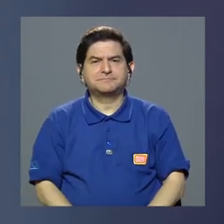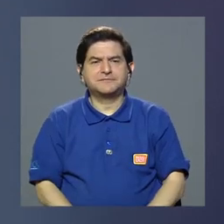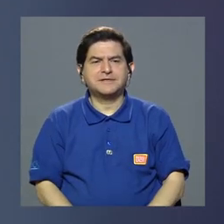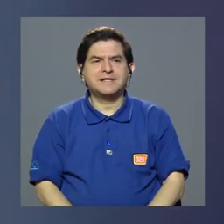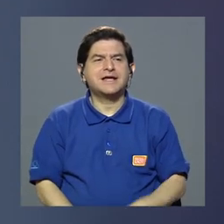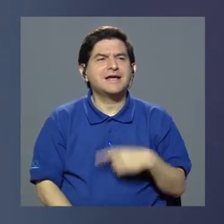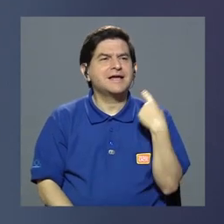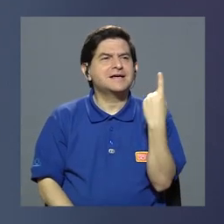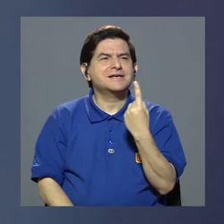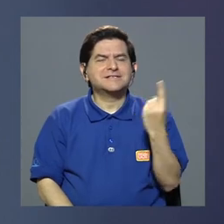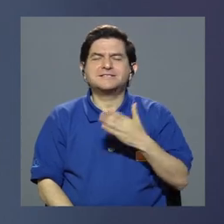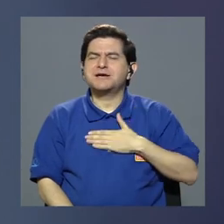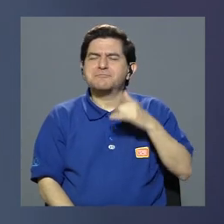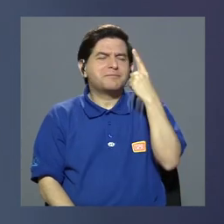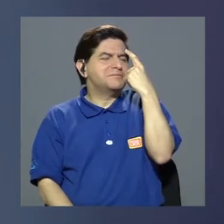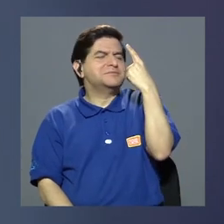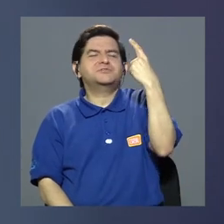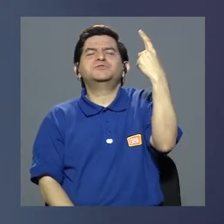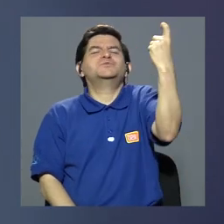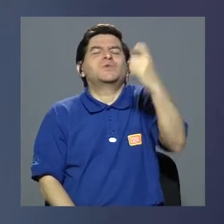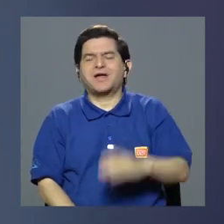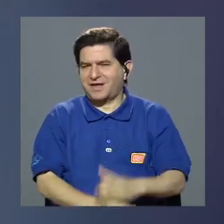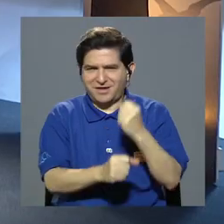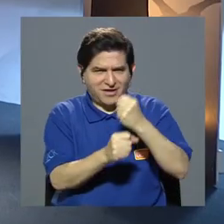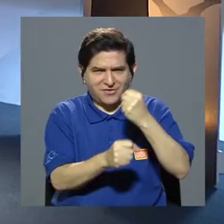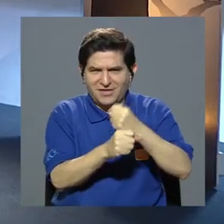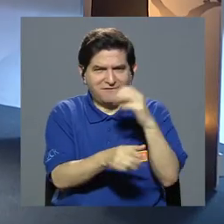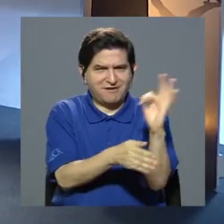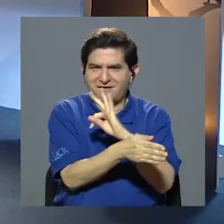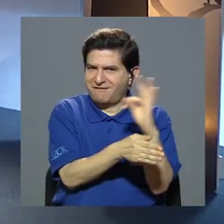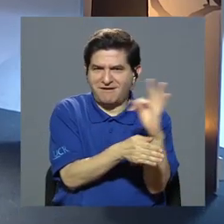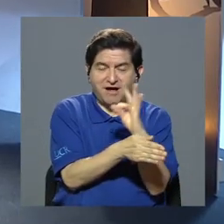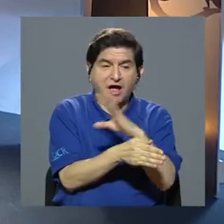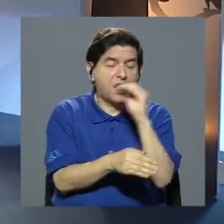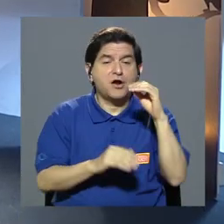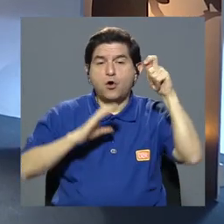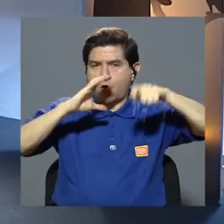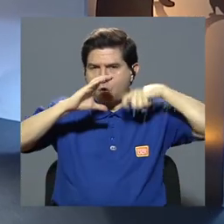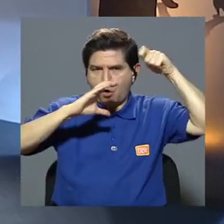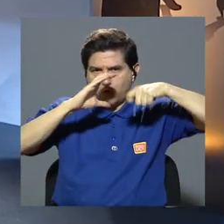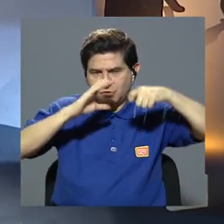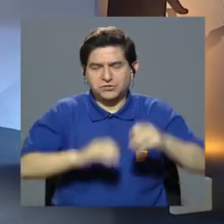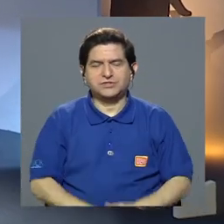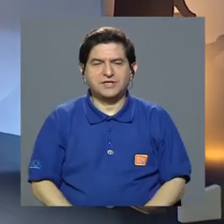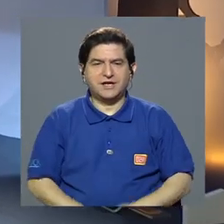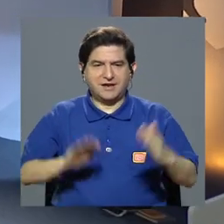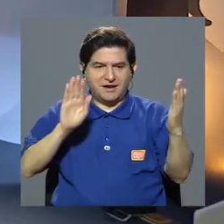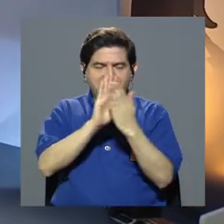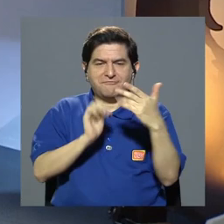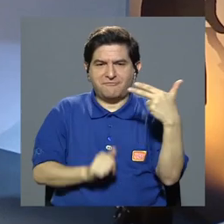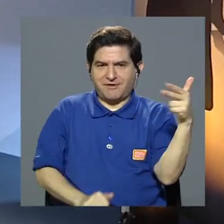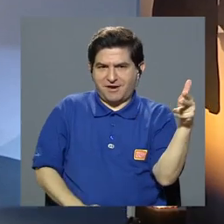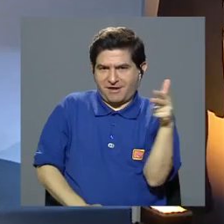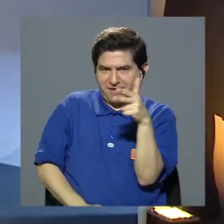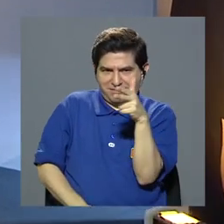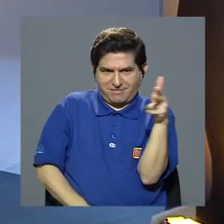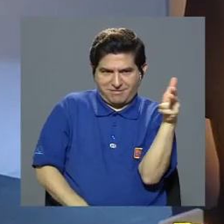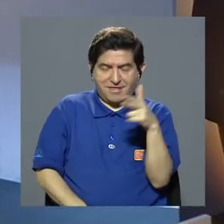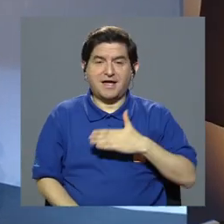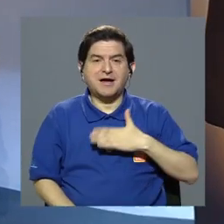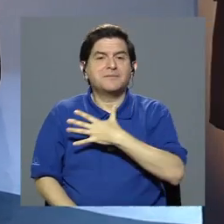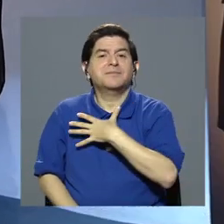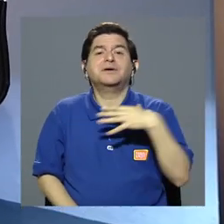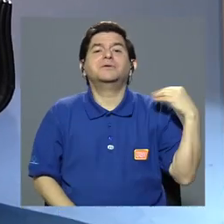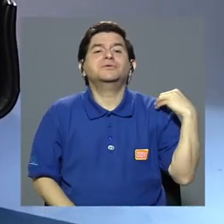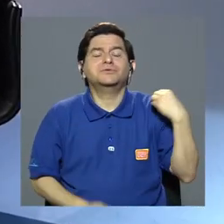vieras que siempre ha sido como mi sueño digamos de trabajar en televisión o en cine estar frente frente a una cámara creo que